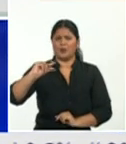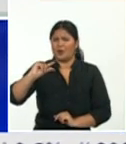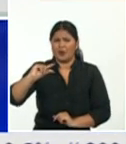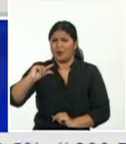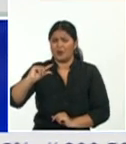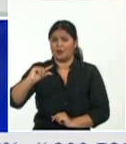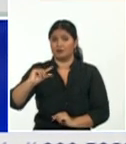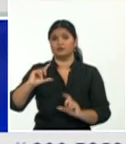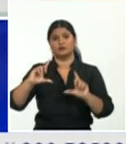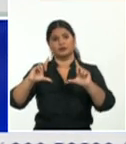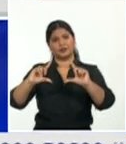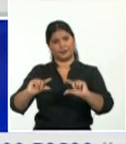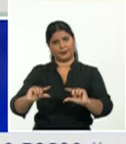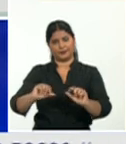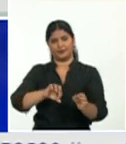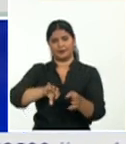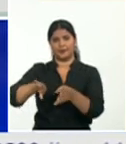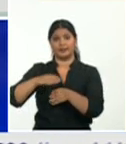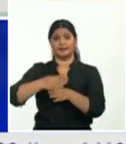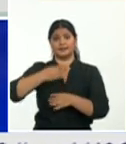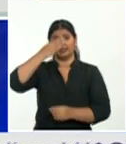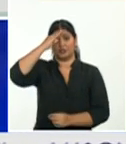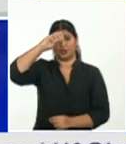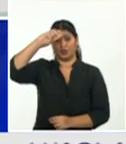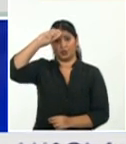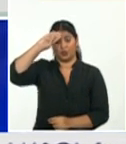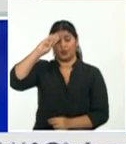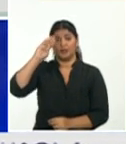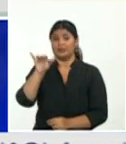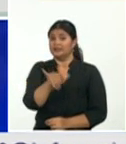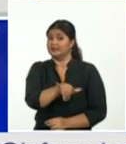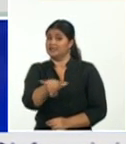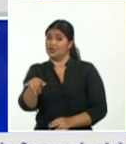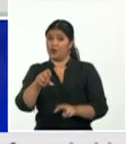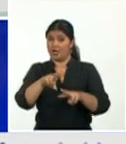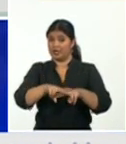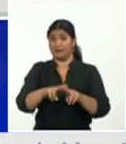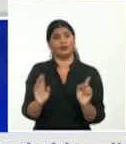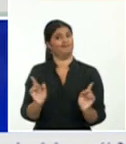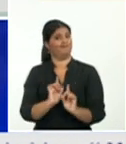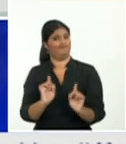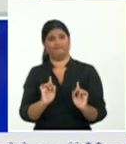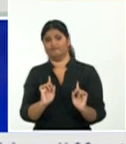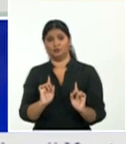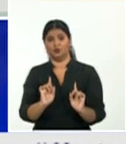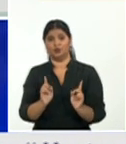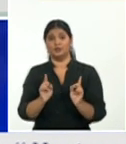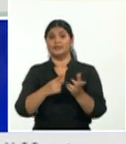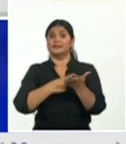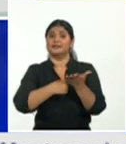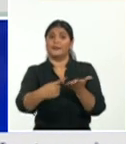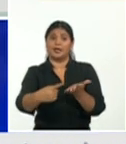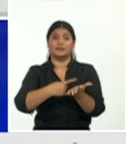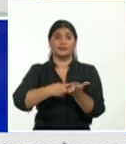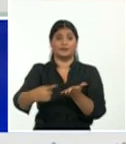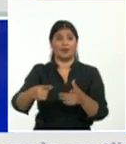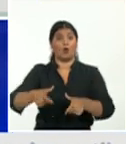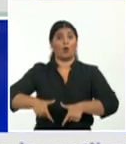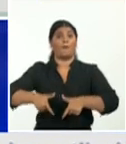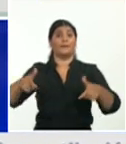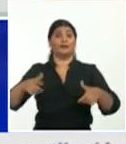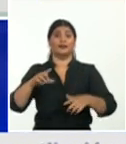sea, de Santiago de Cuba no podemos decir lo mismo. Se incrementa de una semana a otra con 149